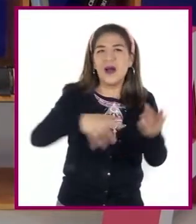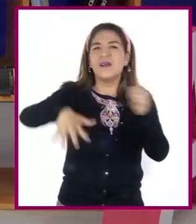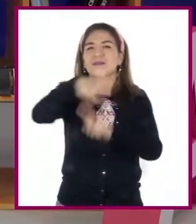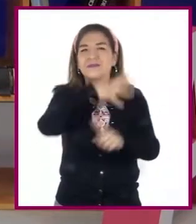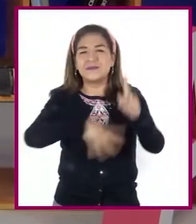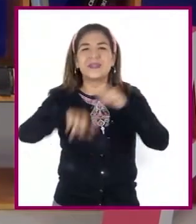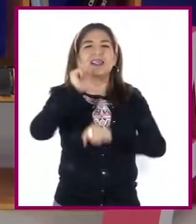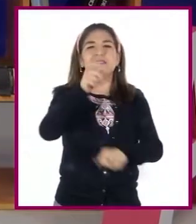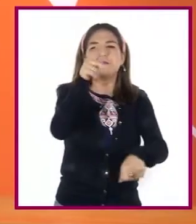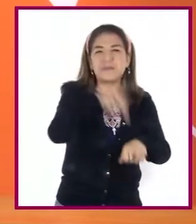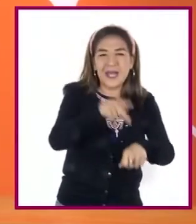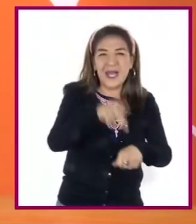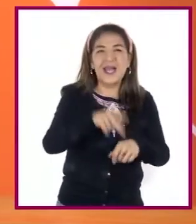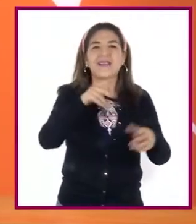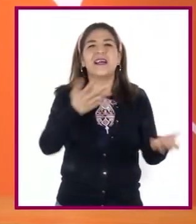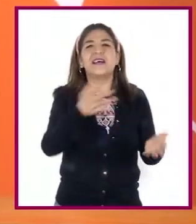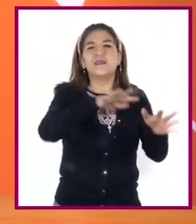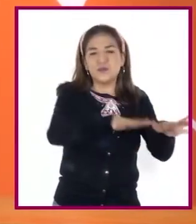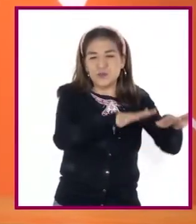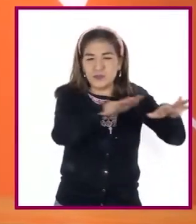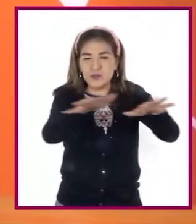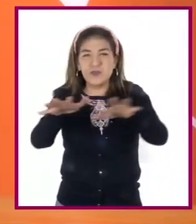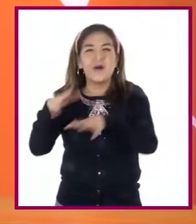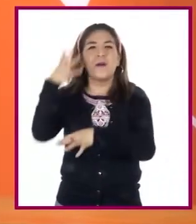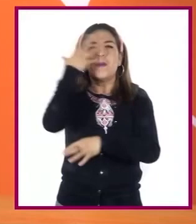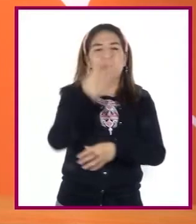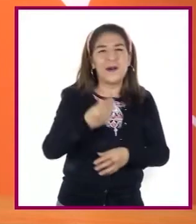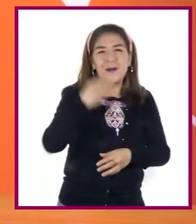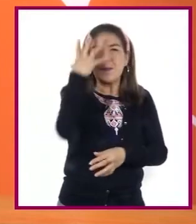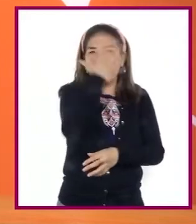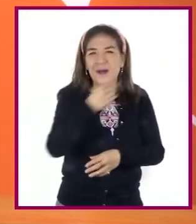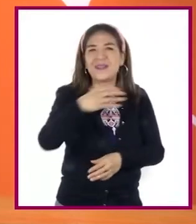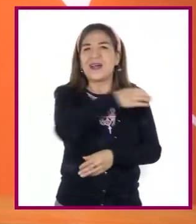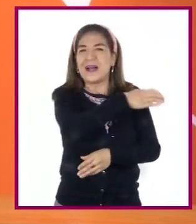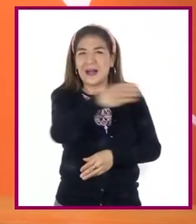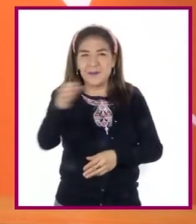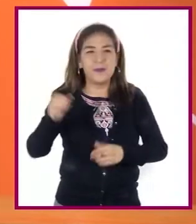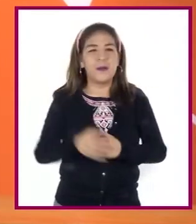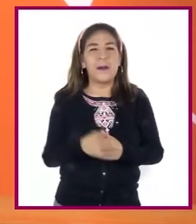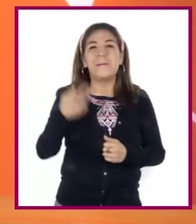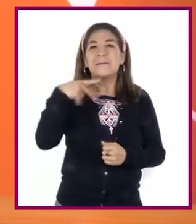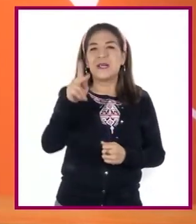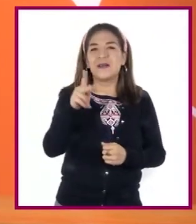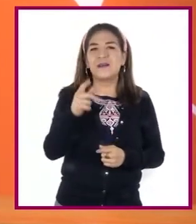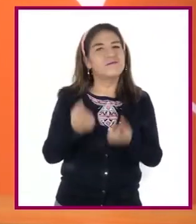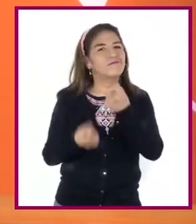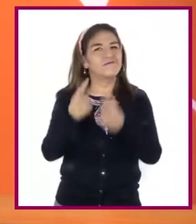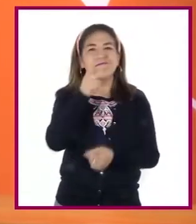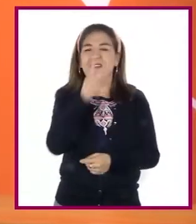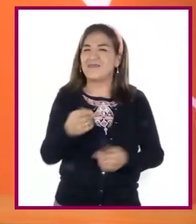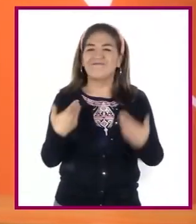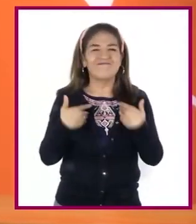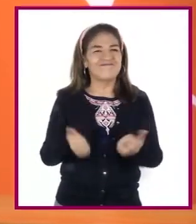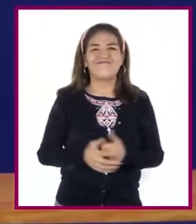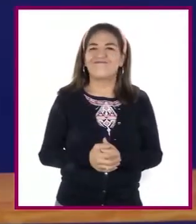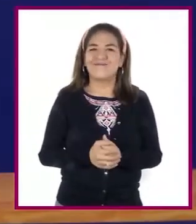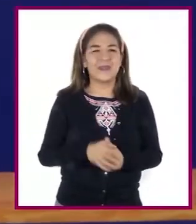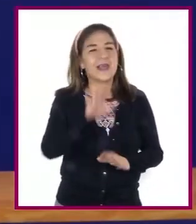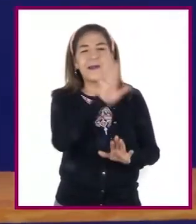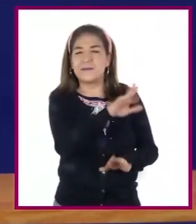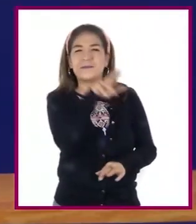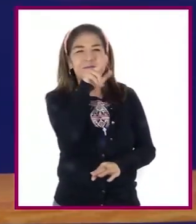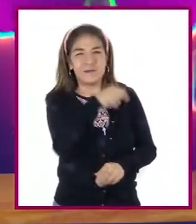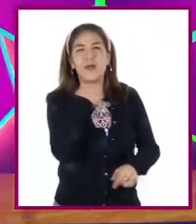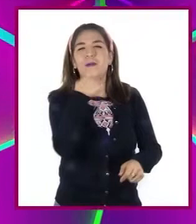las piedras, el valle y el camino, pero hay otras palabras que no entiendo. No te preocupes, vamos